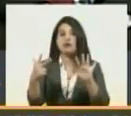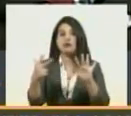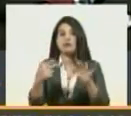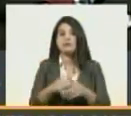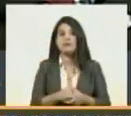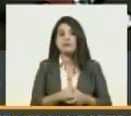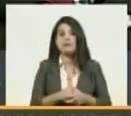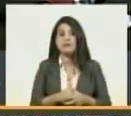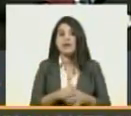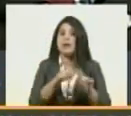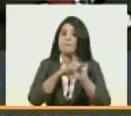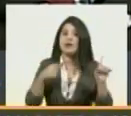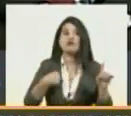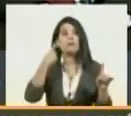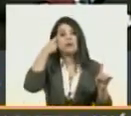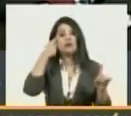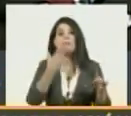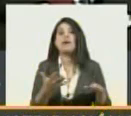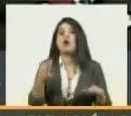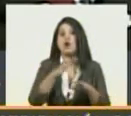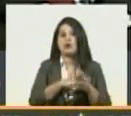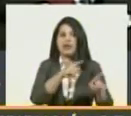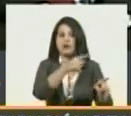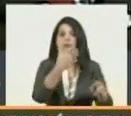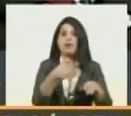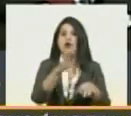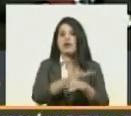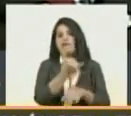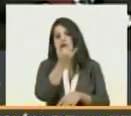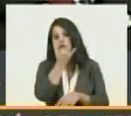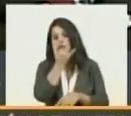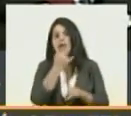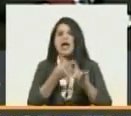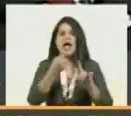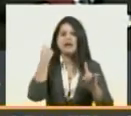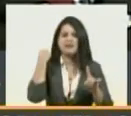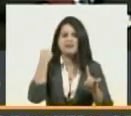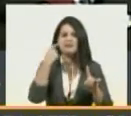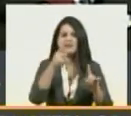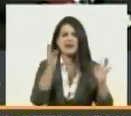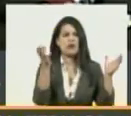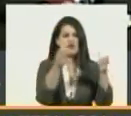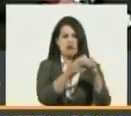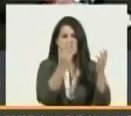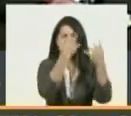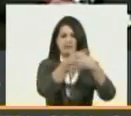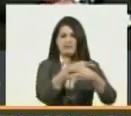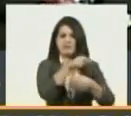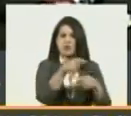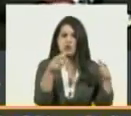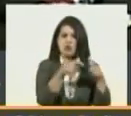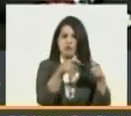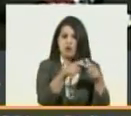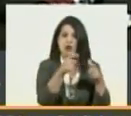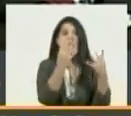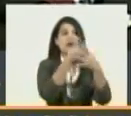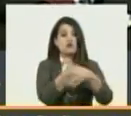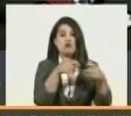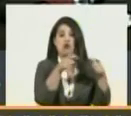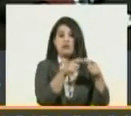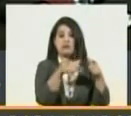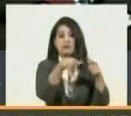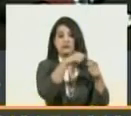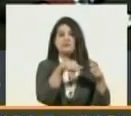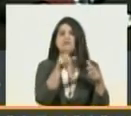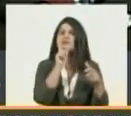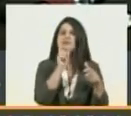Pero peor aún, ayer se desató en el marco de esta reunión por parte de este grupo